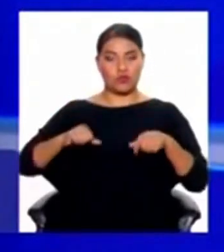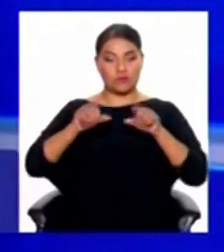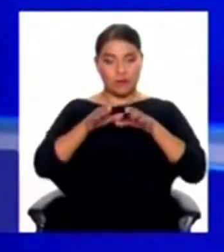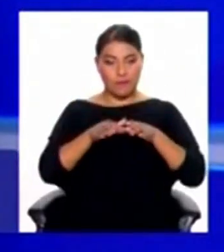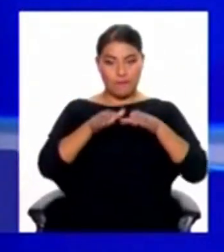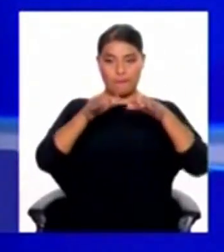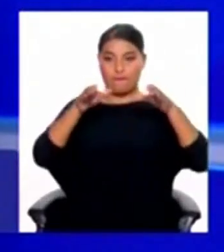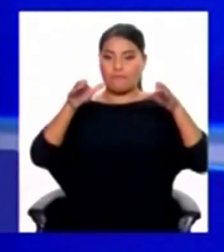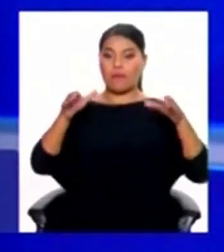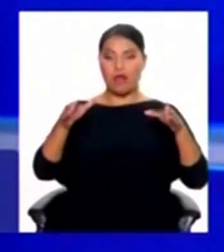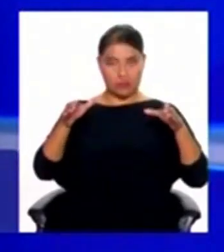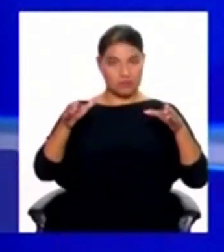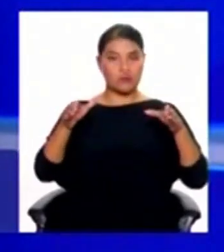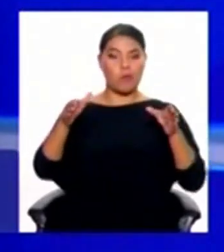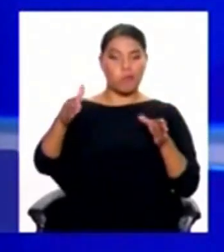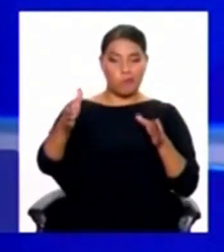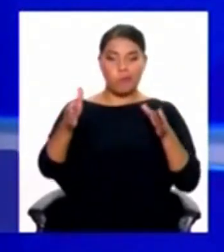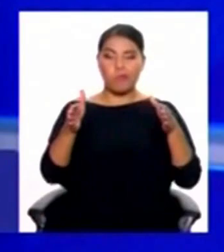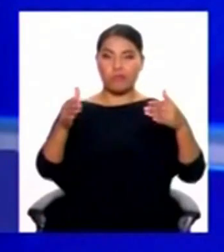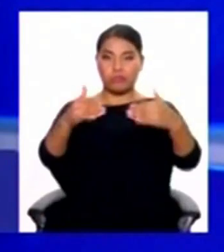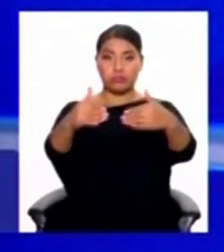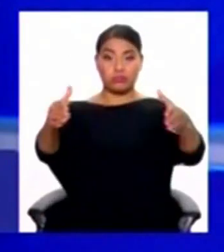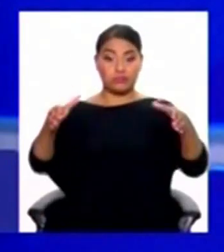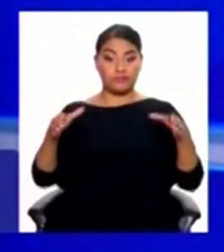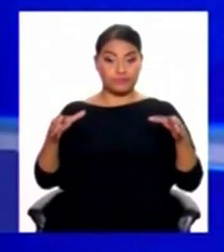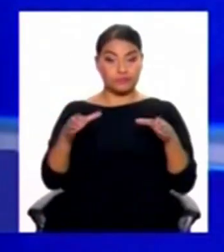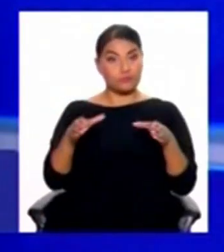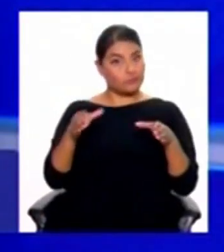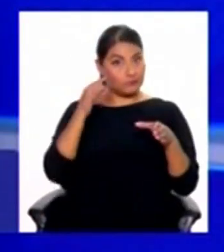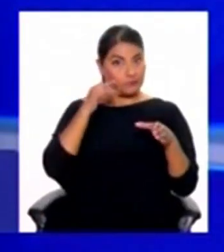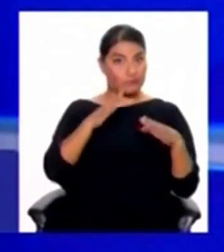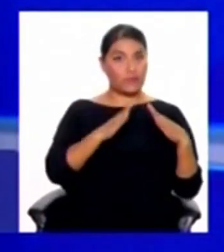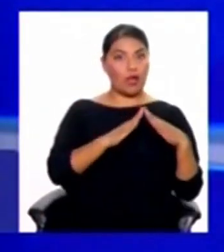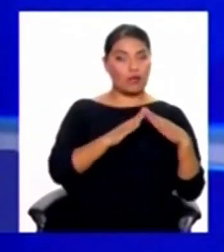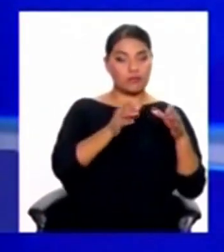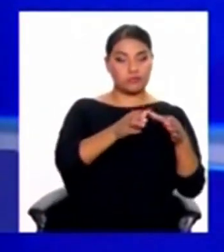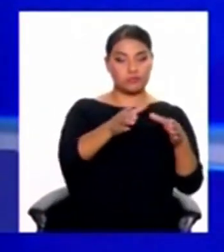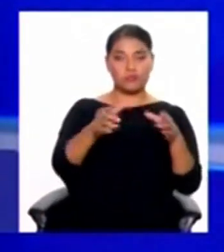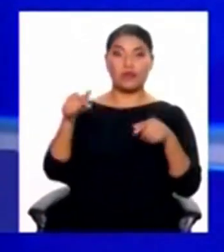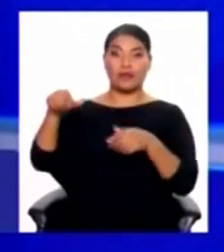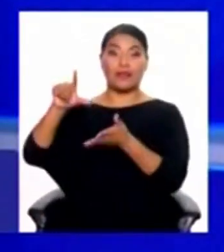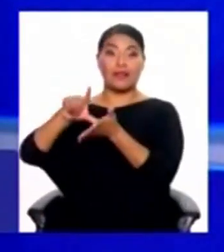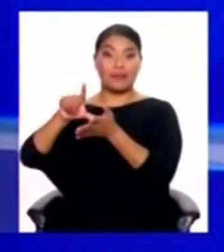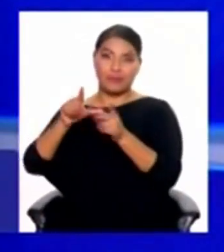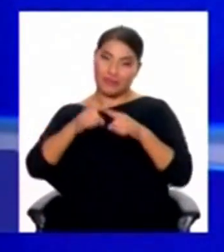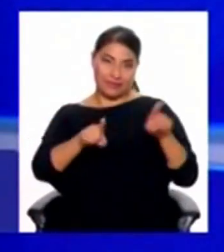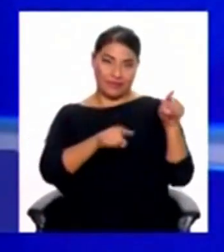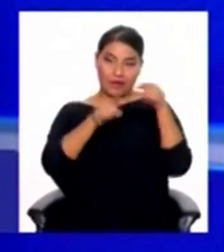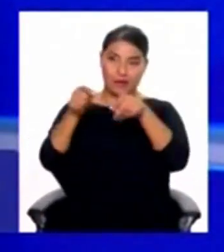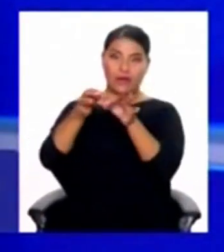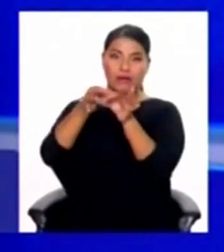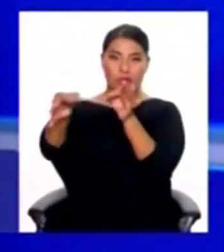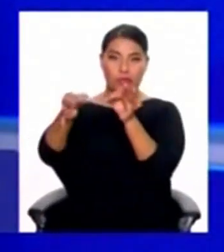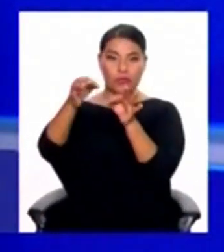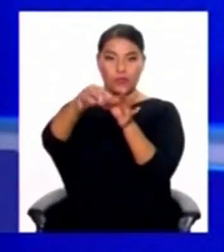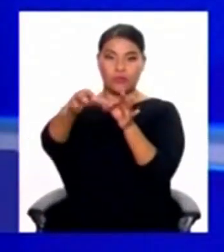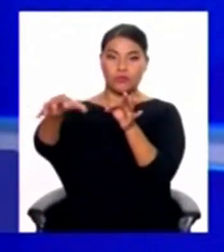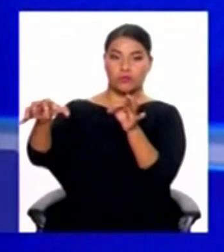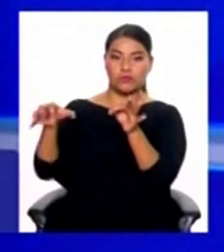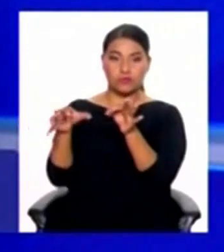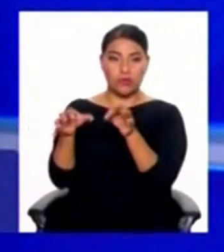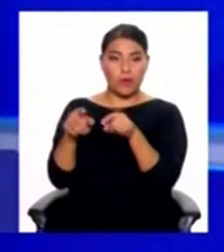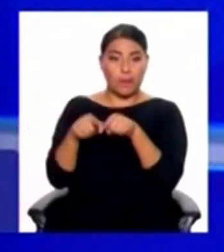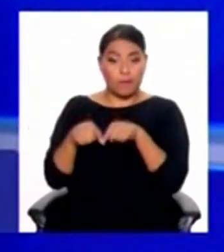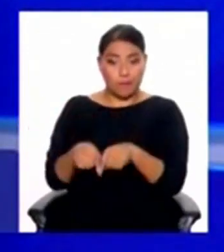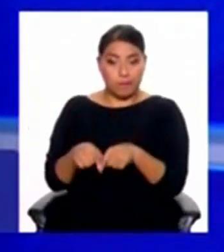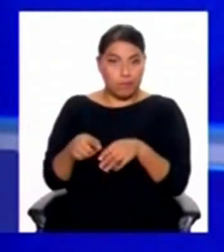ya es más interbarrial, a veces inclusive interurbano, porque las provincias no solamente son como Lima, que es una provincia metrópoli, también son como casi todo el Perú,